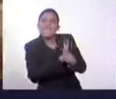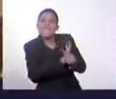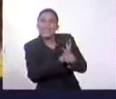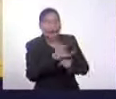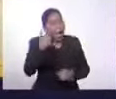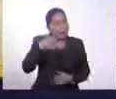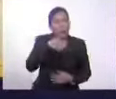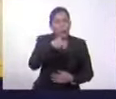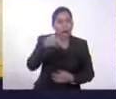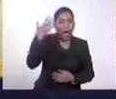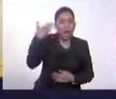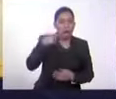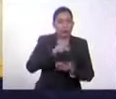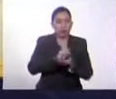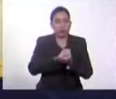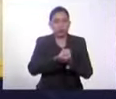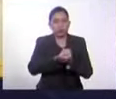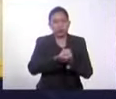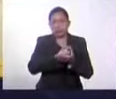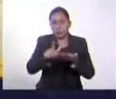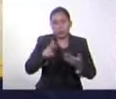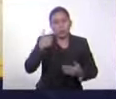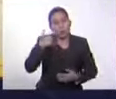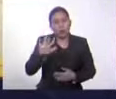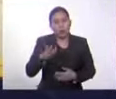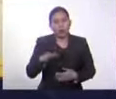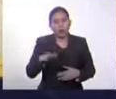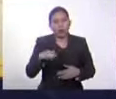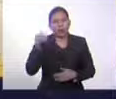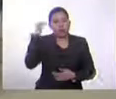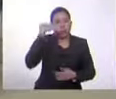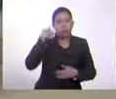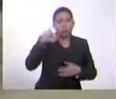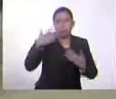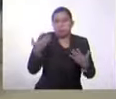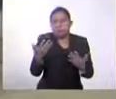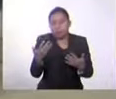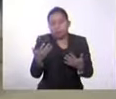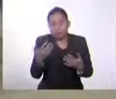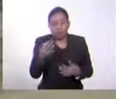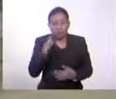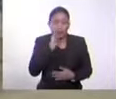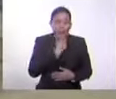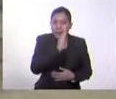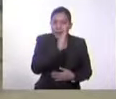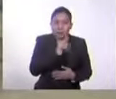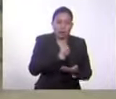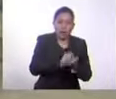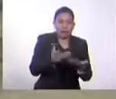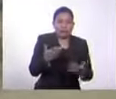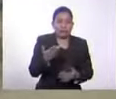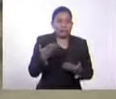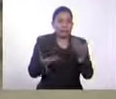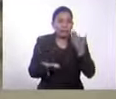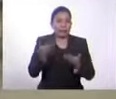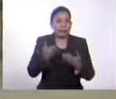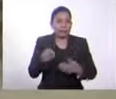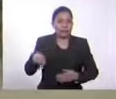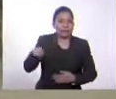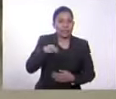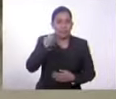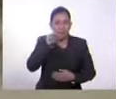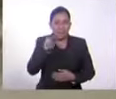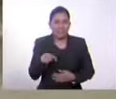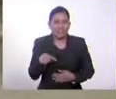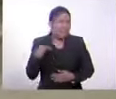ejemplo, cuando tú estabas en educación básica o qué sé yo, tercer ciclo de bachillerato, donde de repente te decían, es que